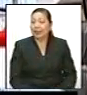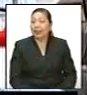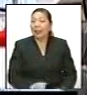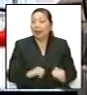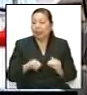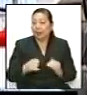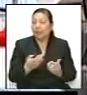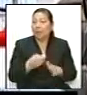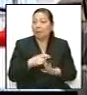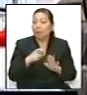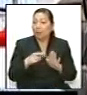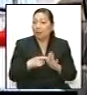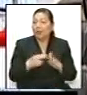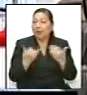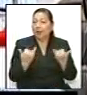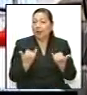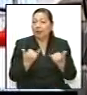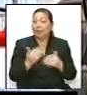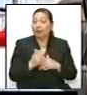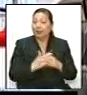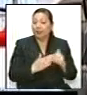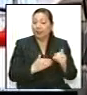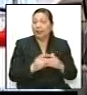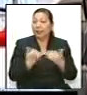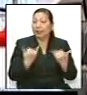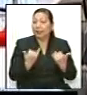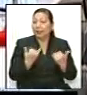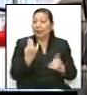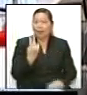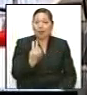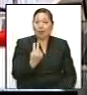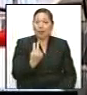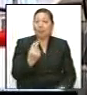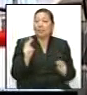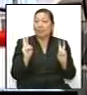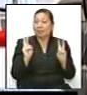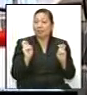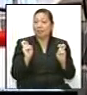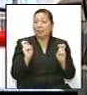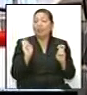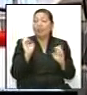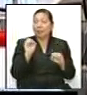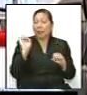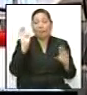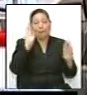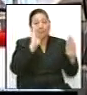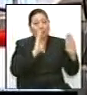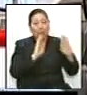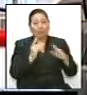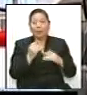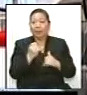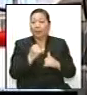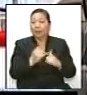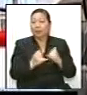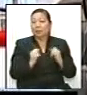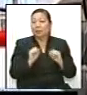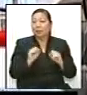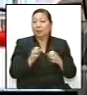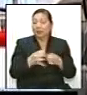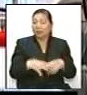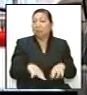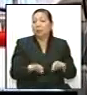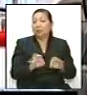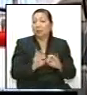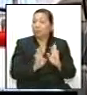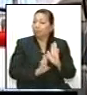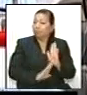de estos proyectos a través de estas consultorías? Entonces, esos son los dos temas que nos genera preocupación. Y solamente para finalizarles, sí es importante que se